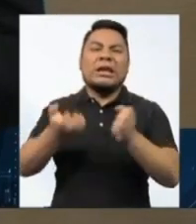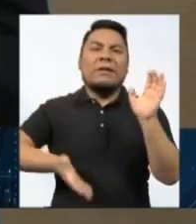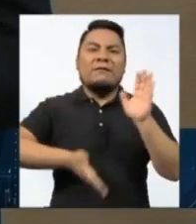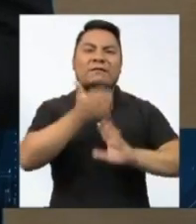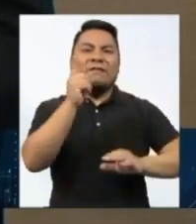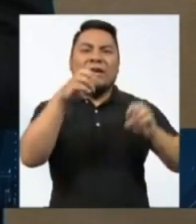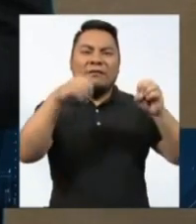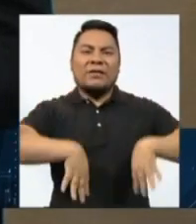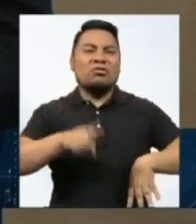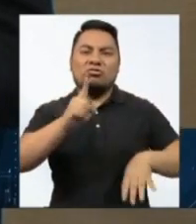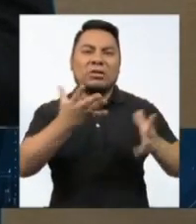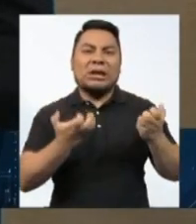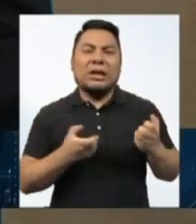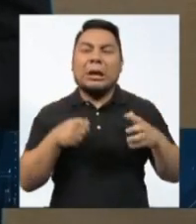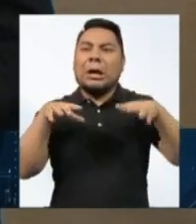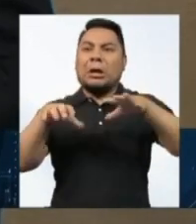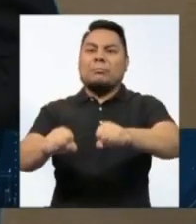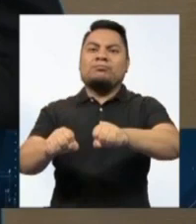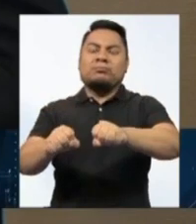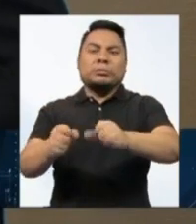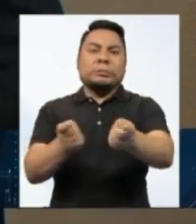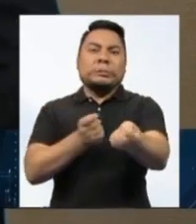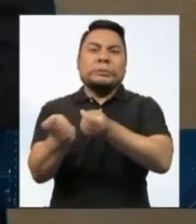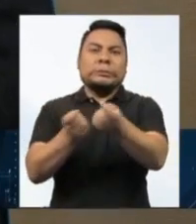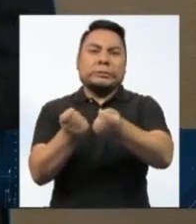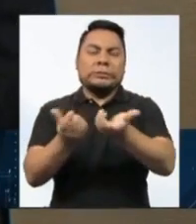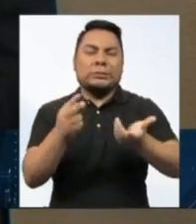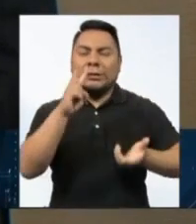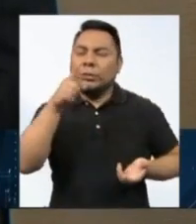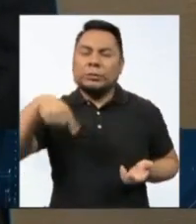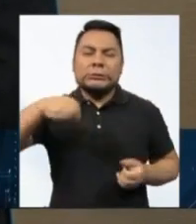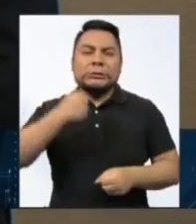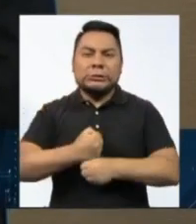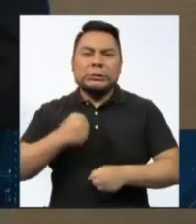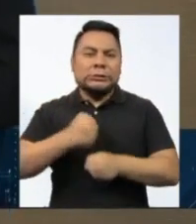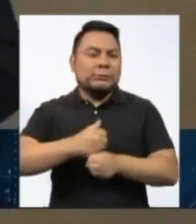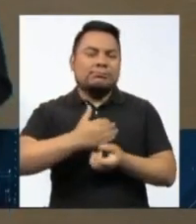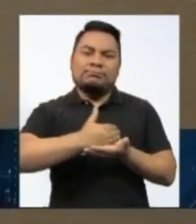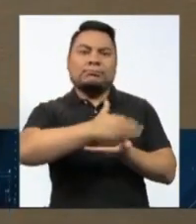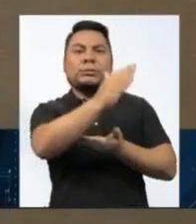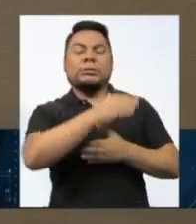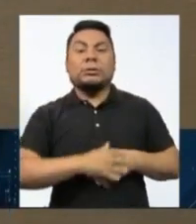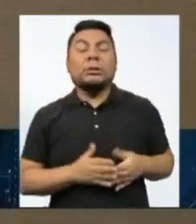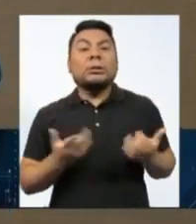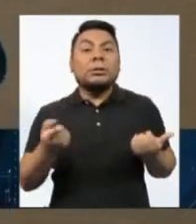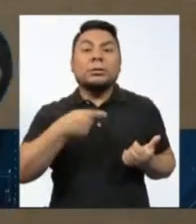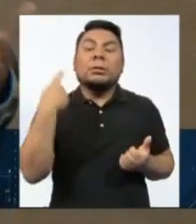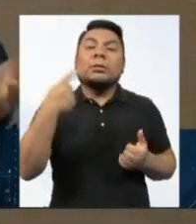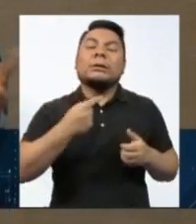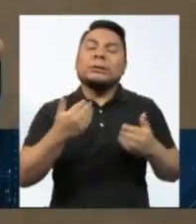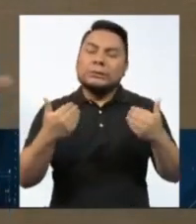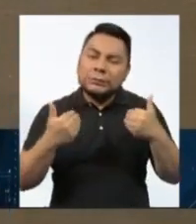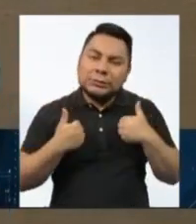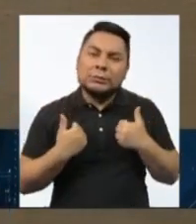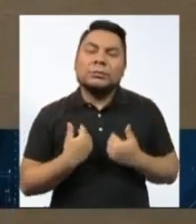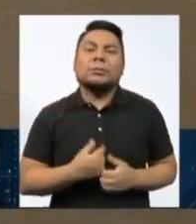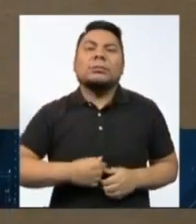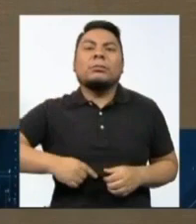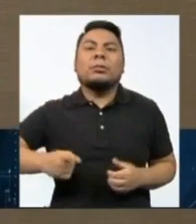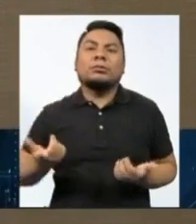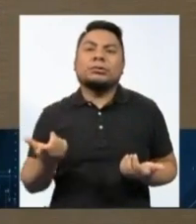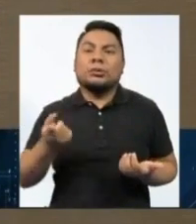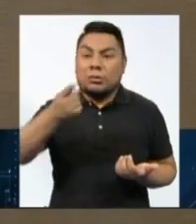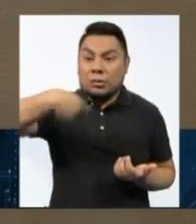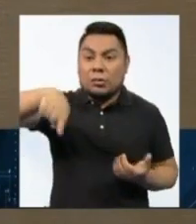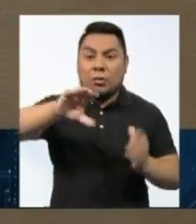muy difícil sacarla, pero tenemos que trabajar. Y si tenemos un gremio